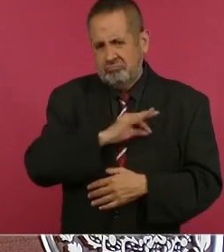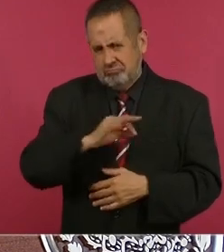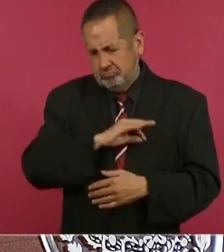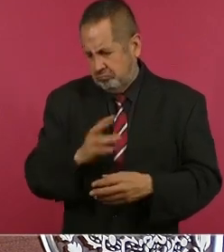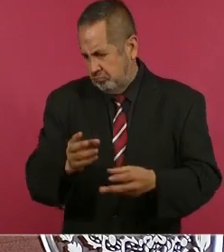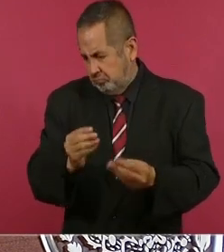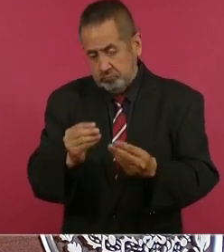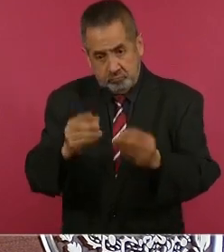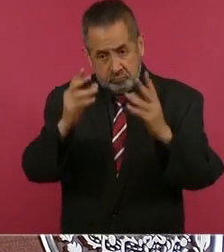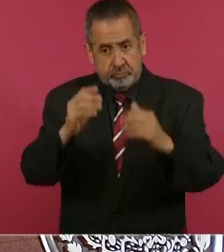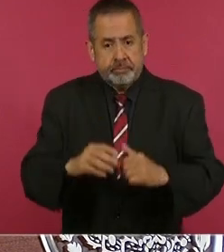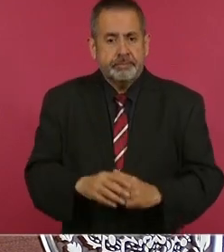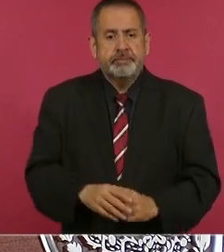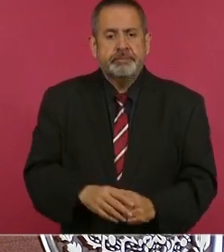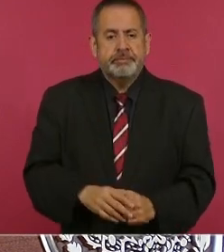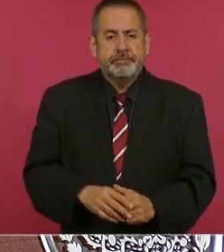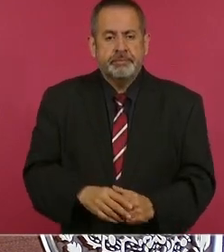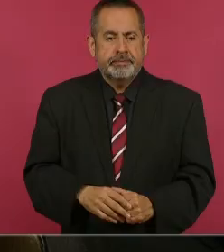están